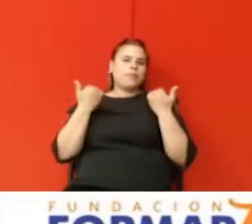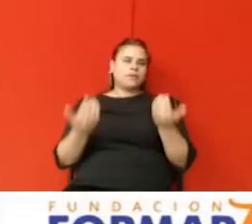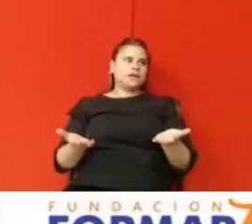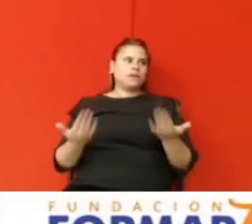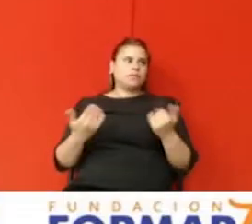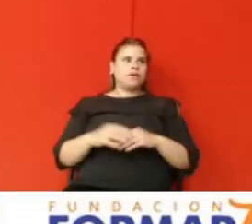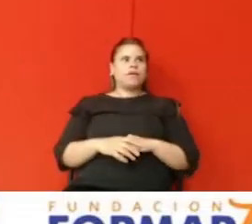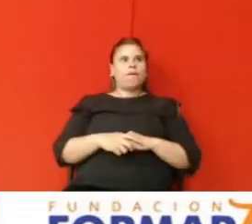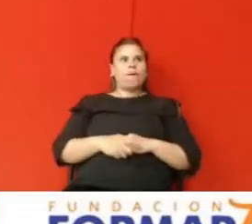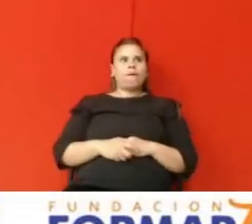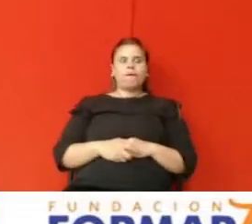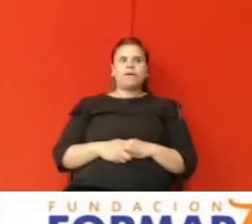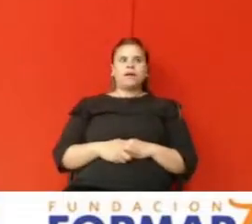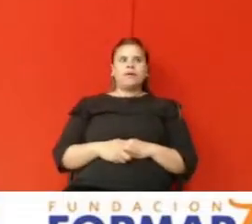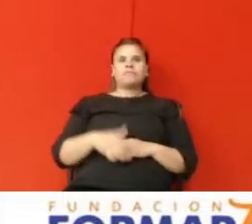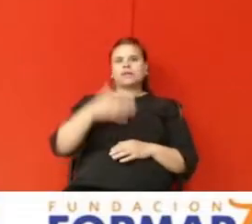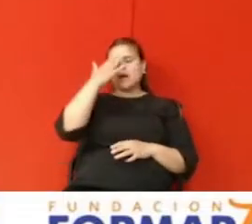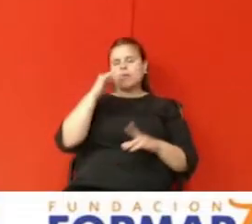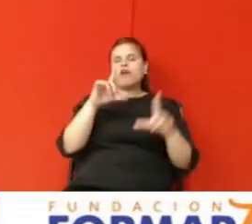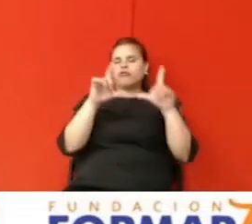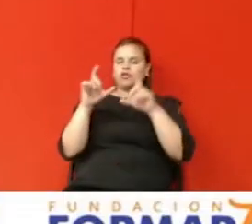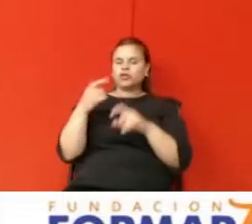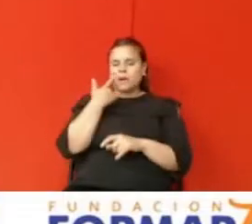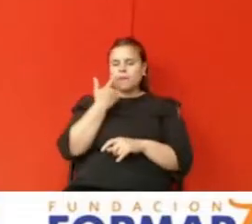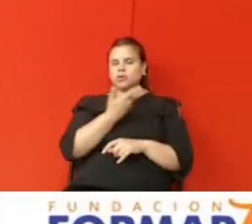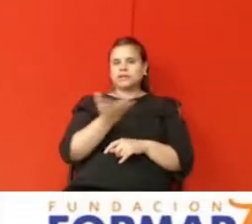Así que bueno, algunas fotos después les voy a mostrar.